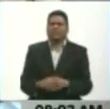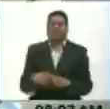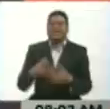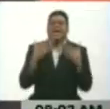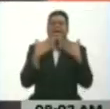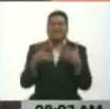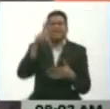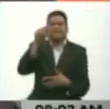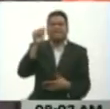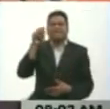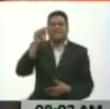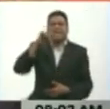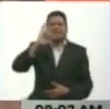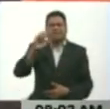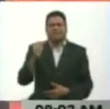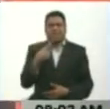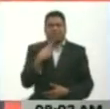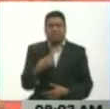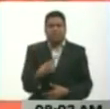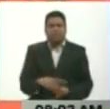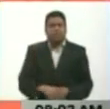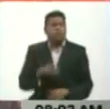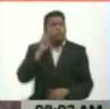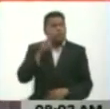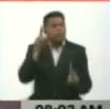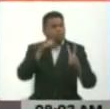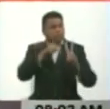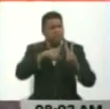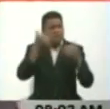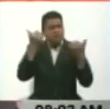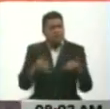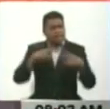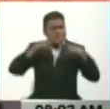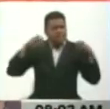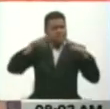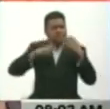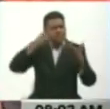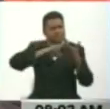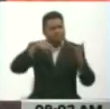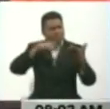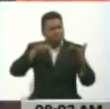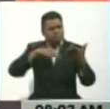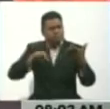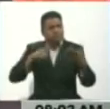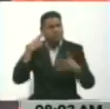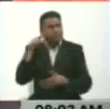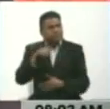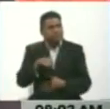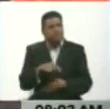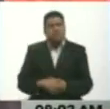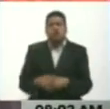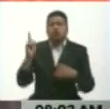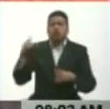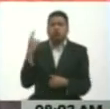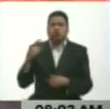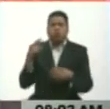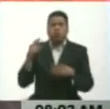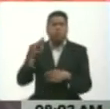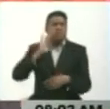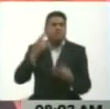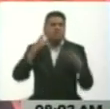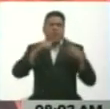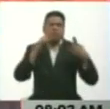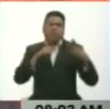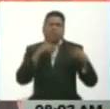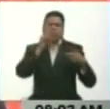Usted no se quede simplemente con lo que ni siquiera ve en Venezolana de Televisión. Investigue, revise. No es nada más lo que se hace tendencia en las redes sociales. Es noticioso,